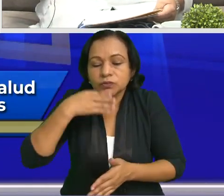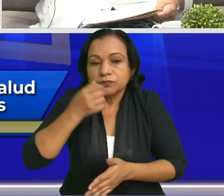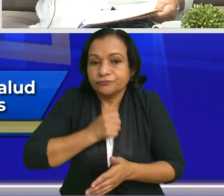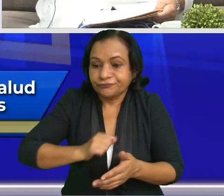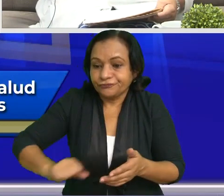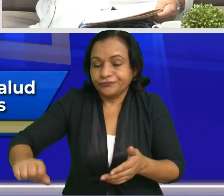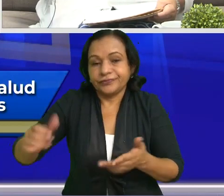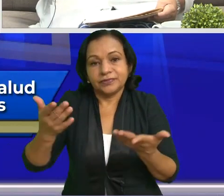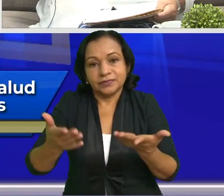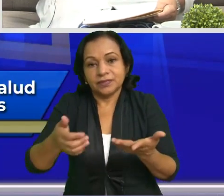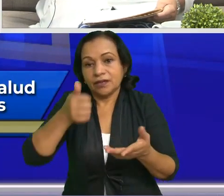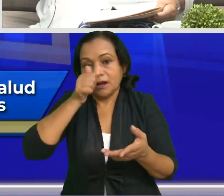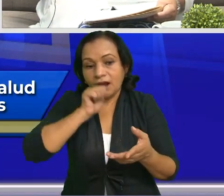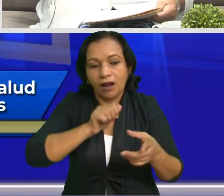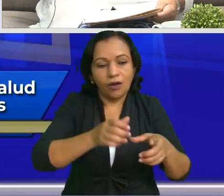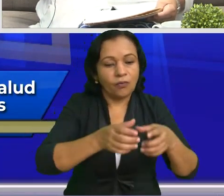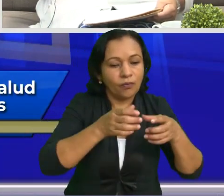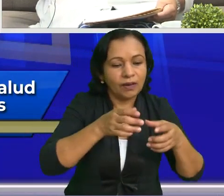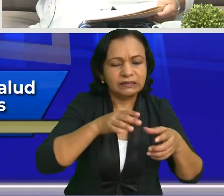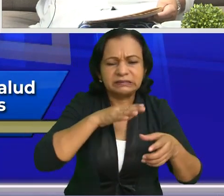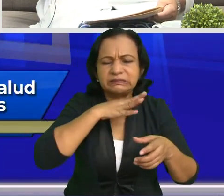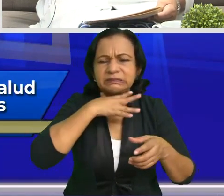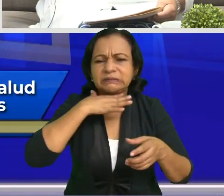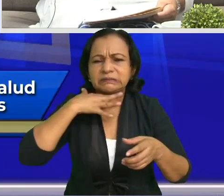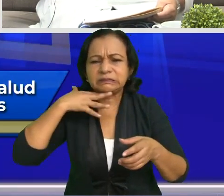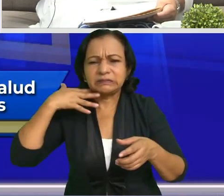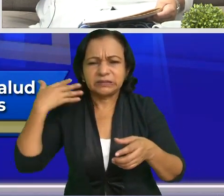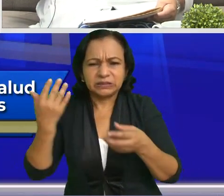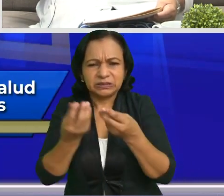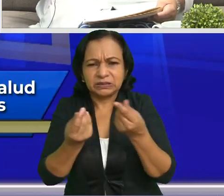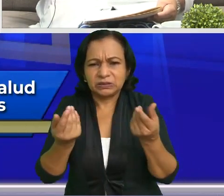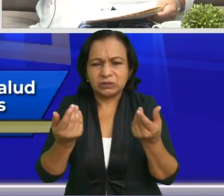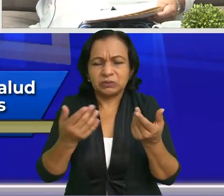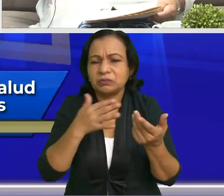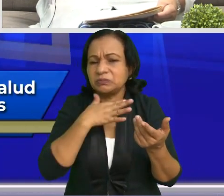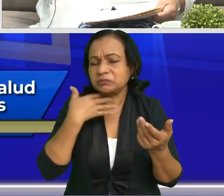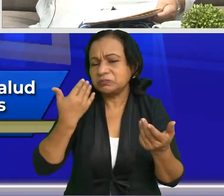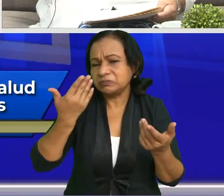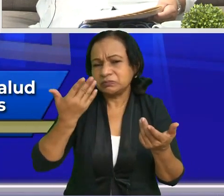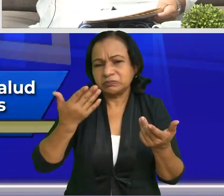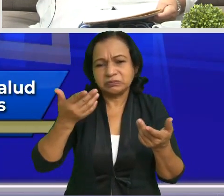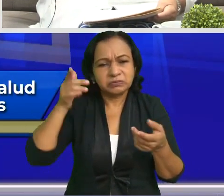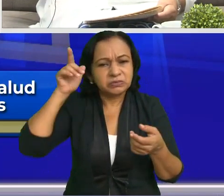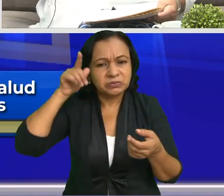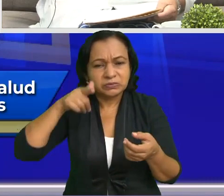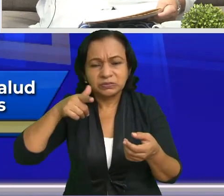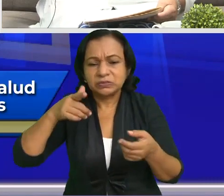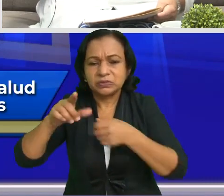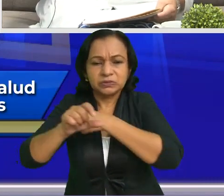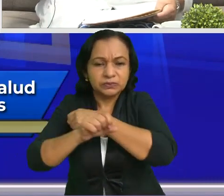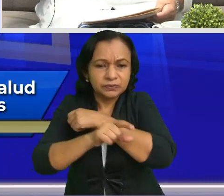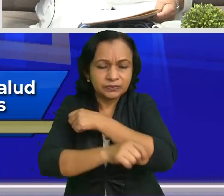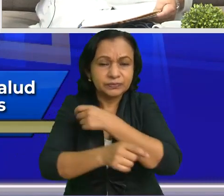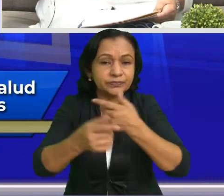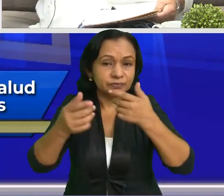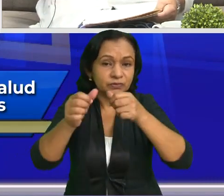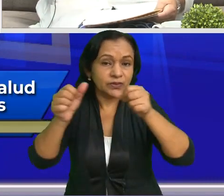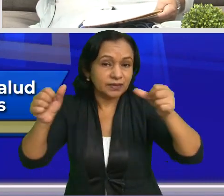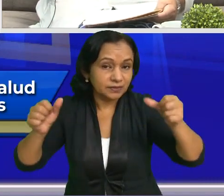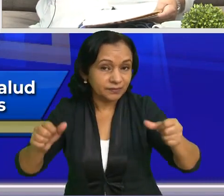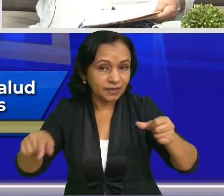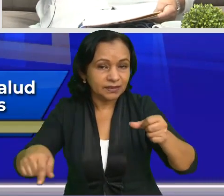agua y esa agua arrastra tierra o elementos que están contaminados con la orina de los roedores o animales domésticos